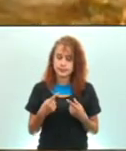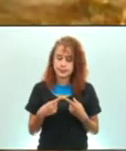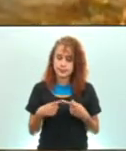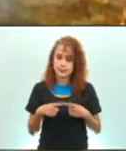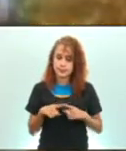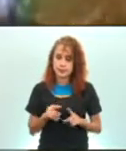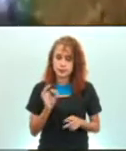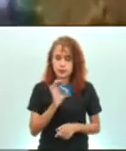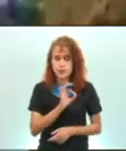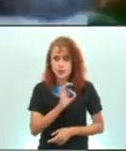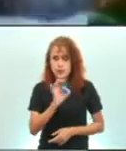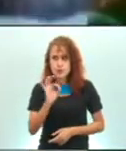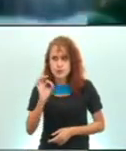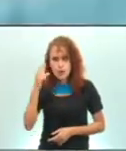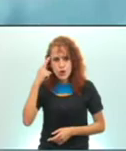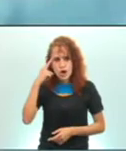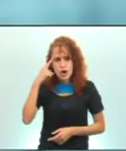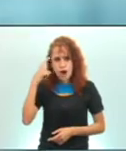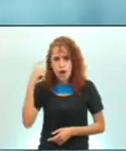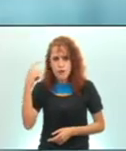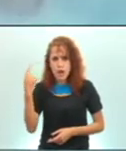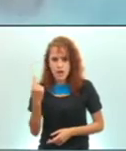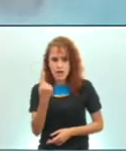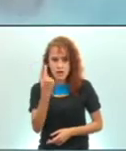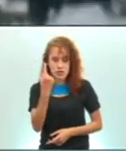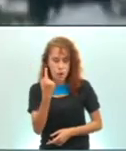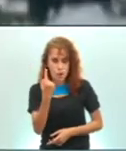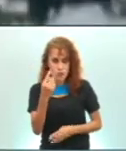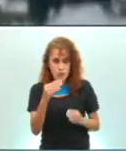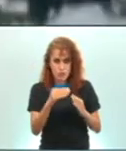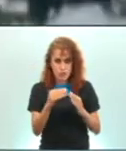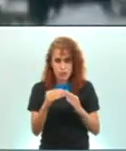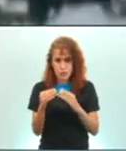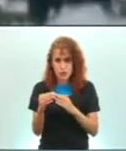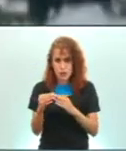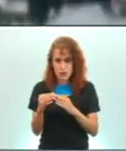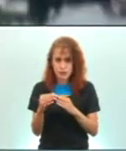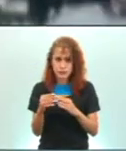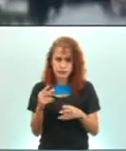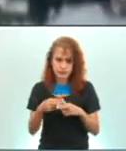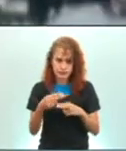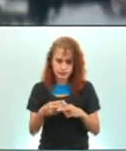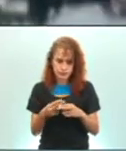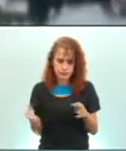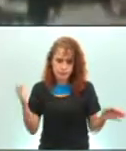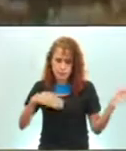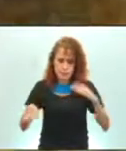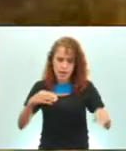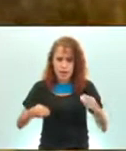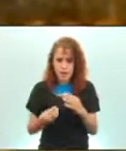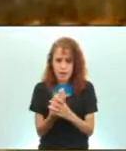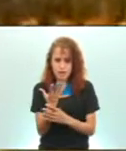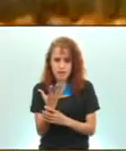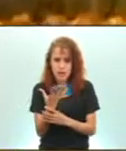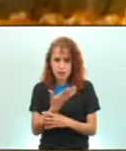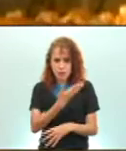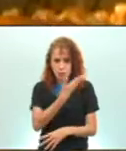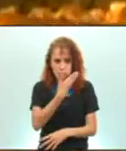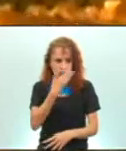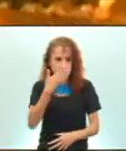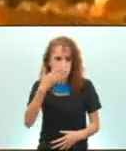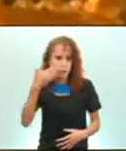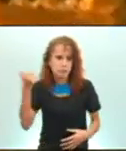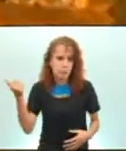Sin embargo, nunca pude imaginar que uno de esos pueblos, Playa Rosario, fuera a desaparecer